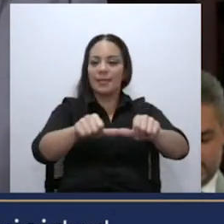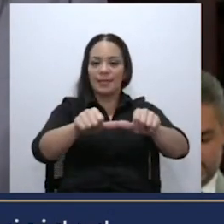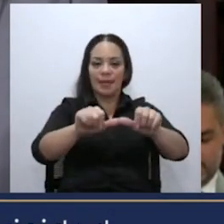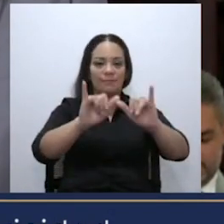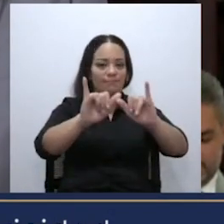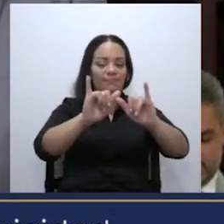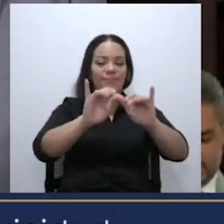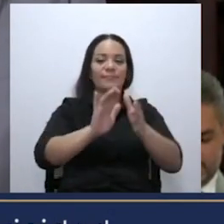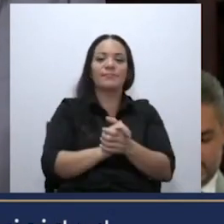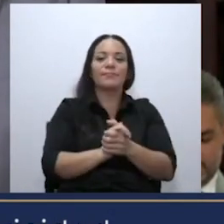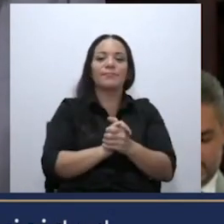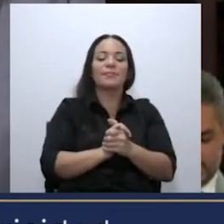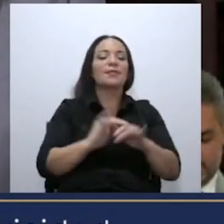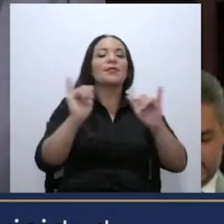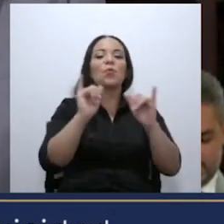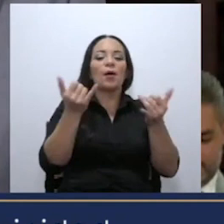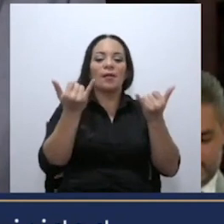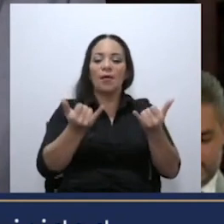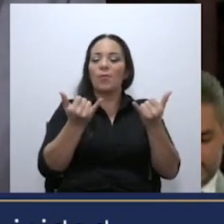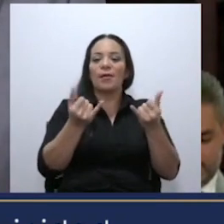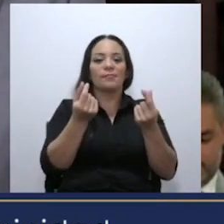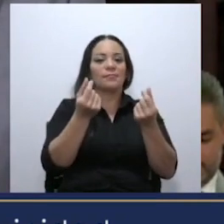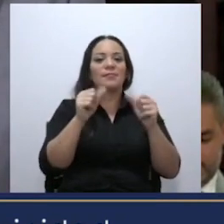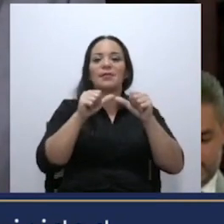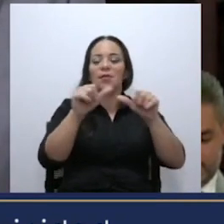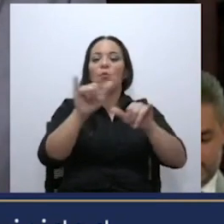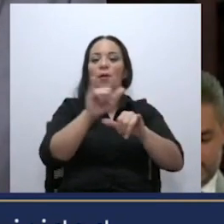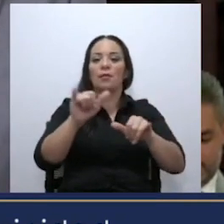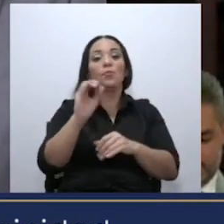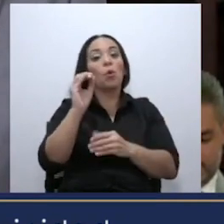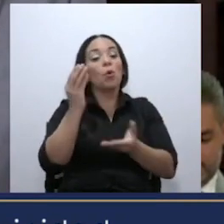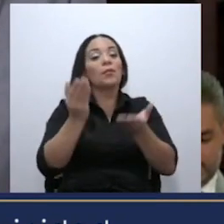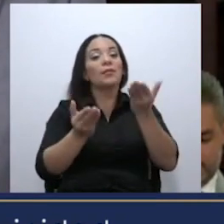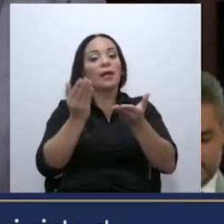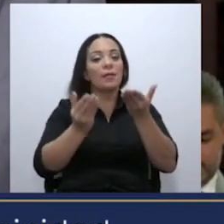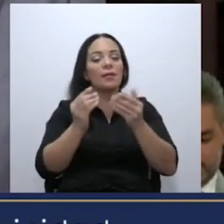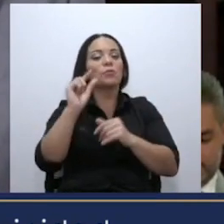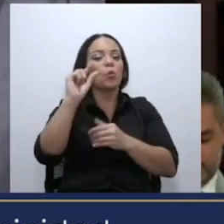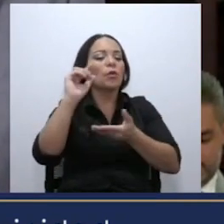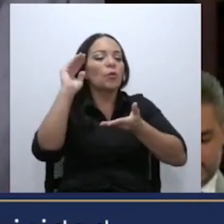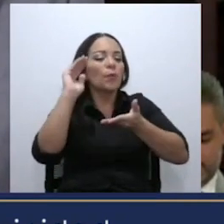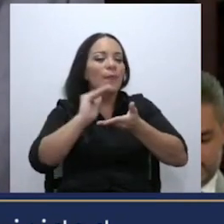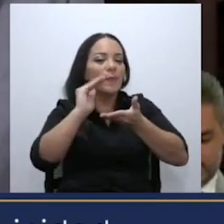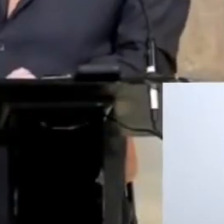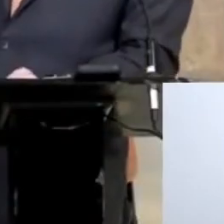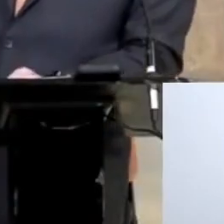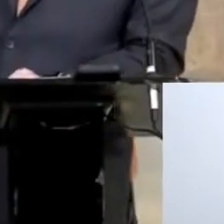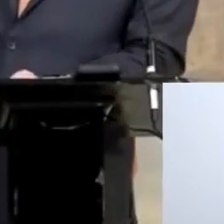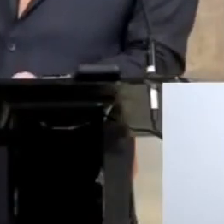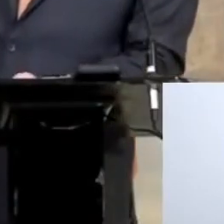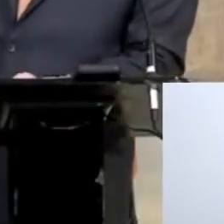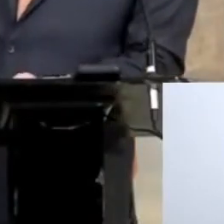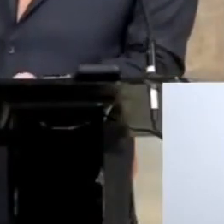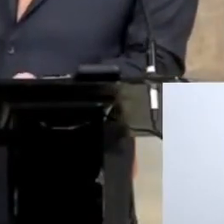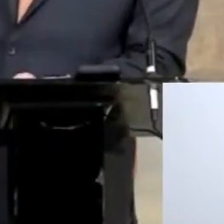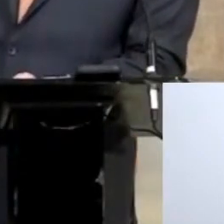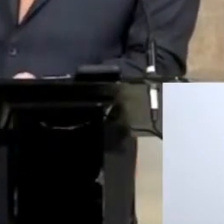la condición actual o podría darse una leve disminución en la tarifa actual. Le